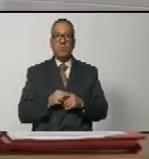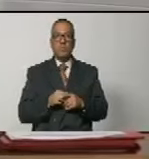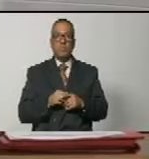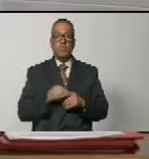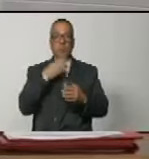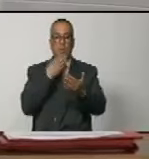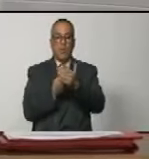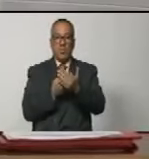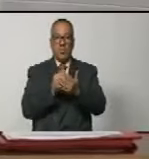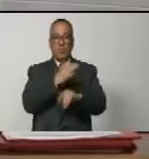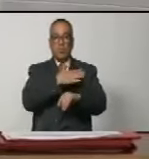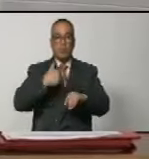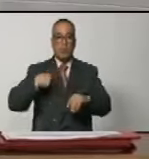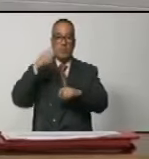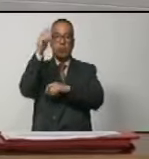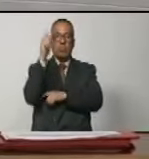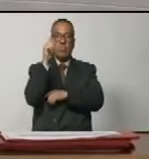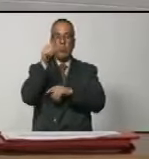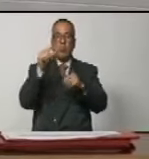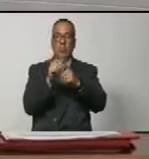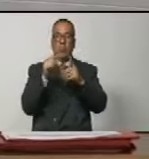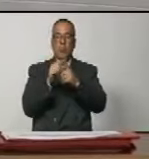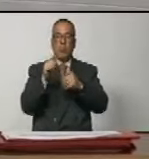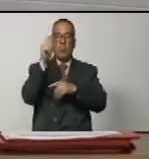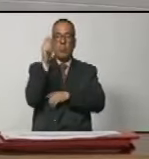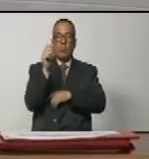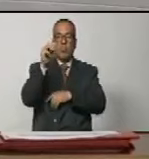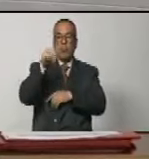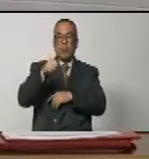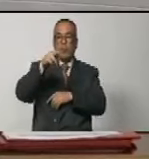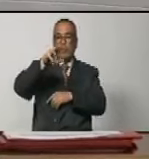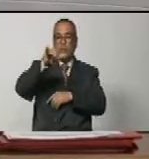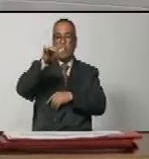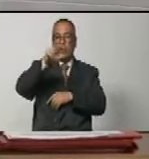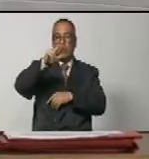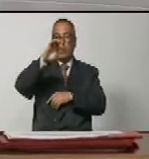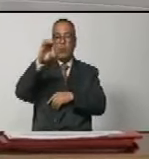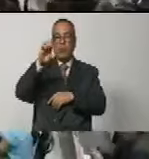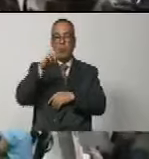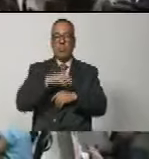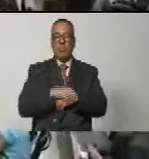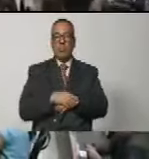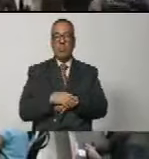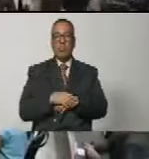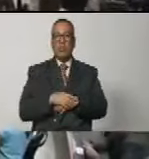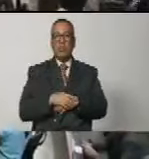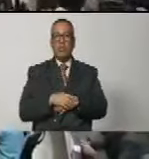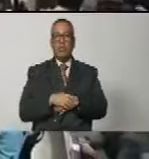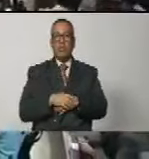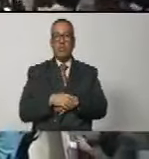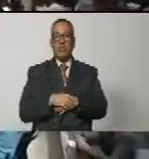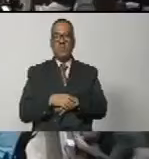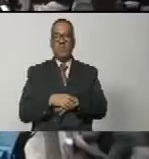Muchísimas gracias, querido diputado. Déjame el derecho de palabra a la diputada Mayre Castillo.